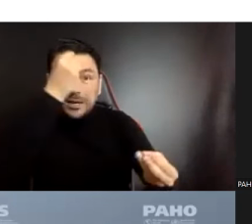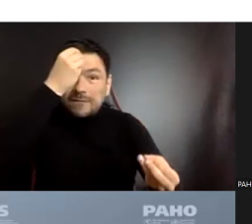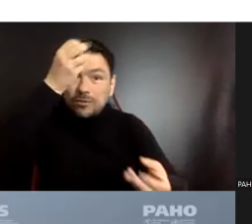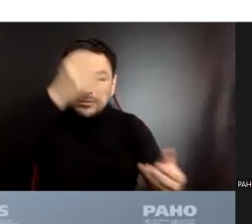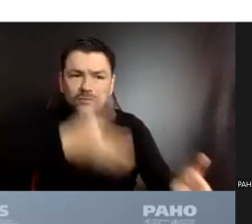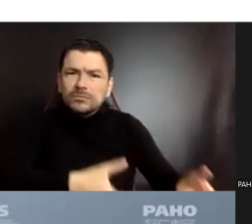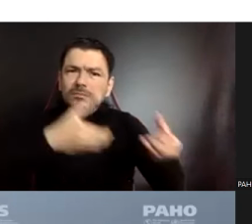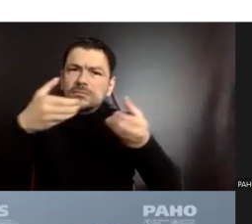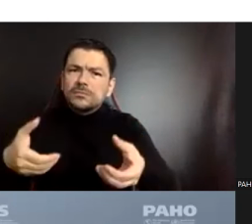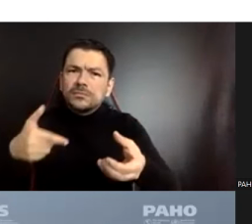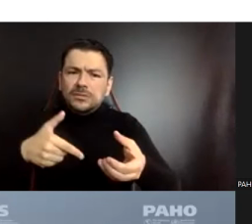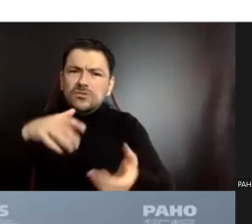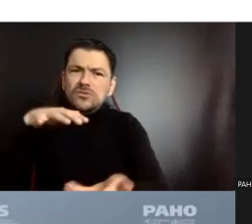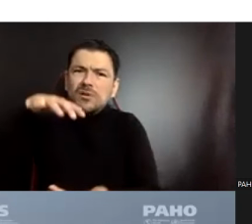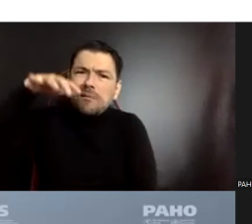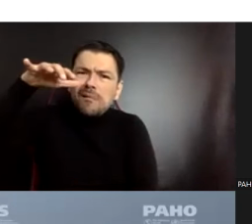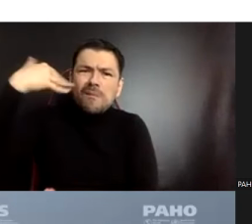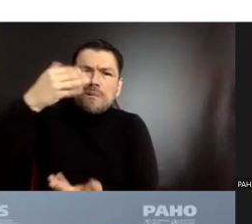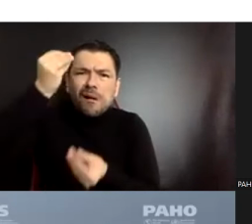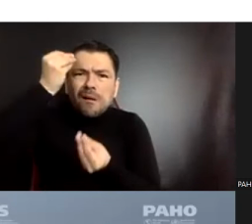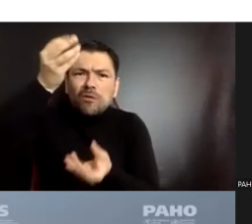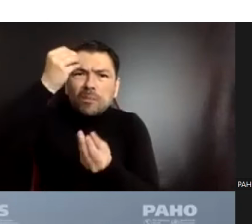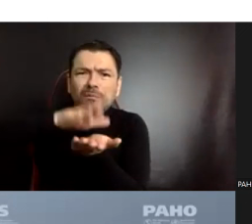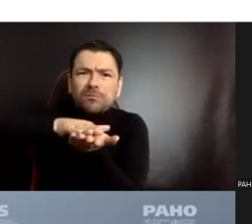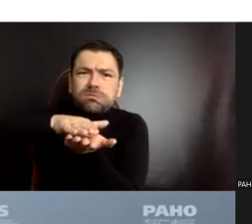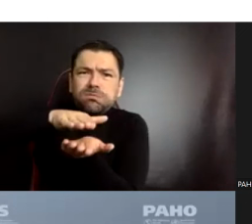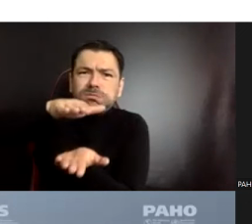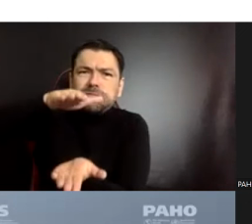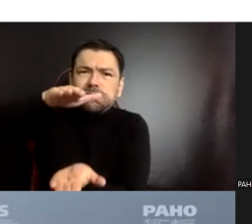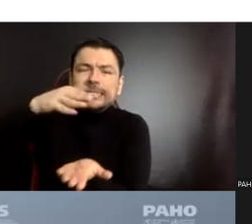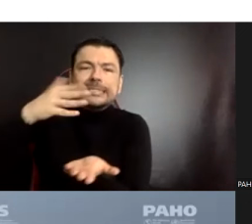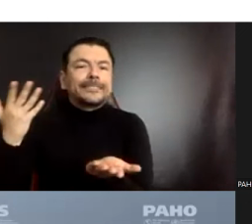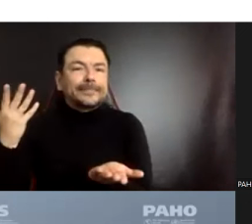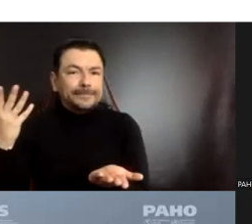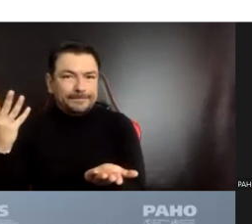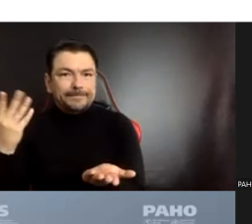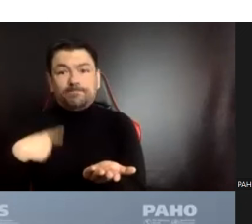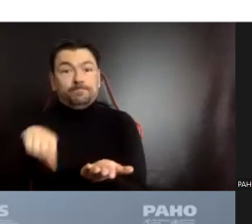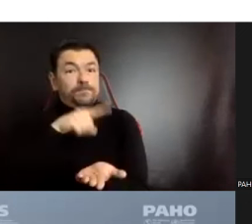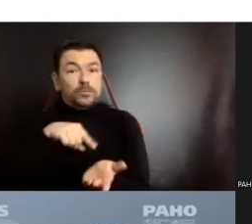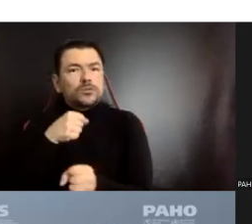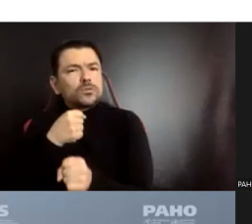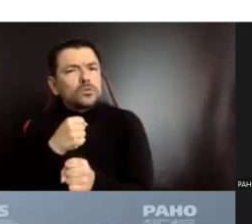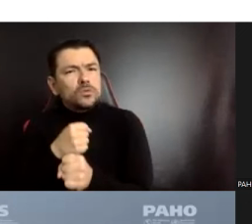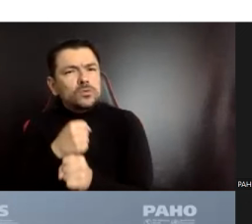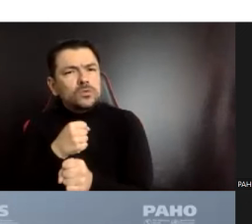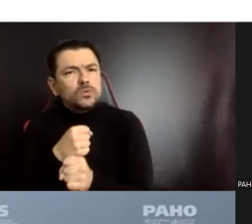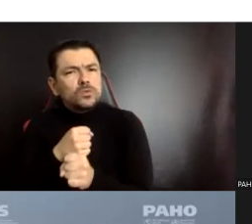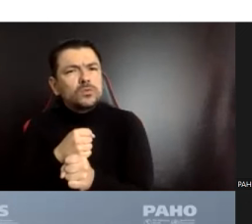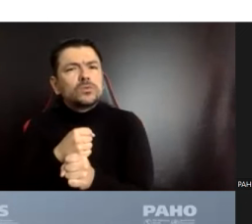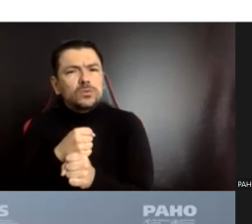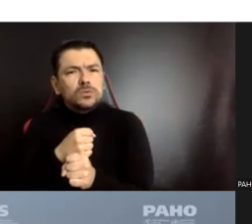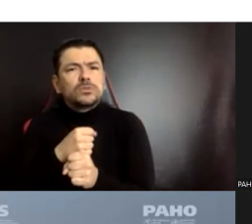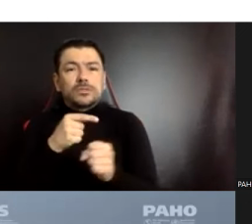de conocimiento. Así que esperamos poder trabajar conjuntamente con Evidence Aid de PAHO para que podamos juntar